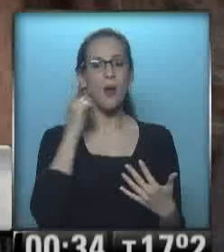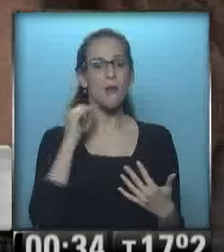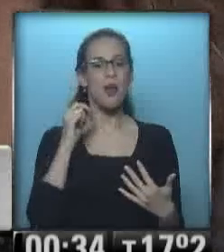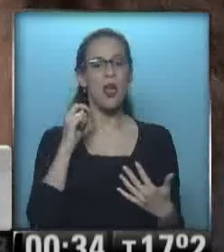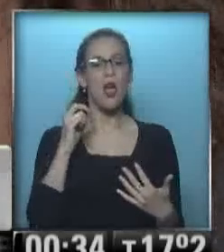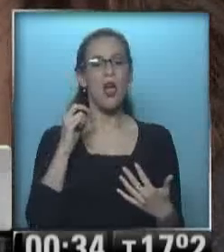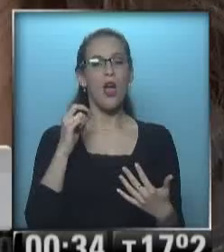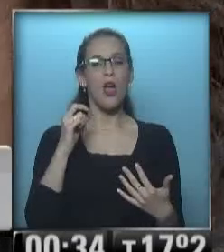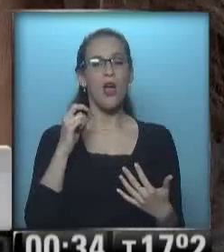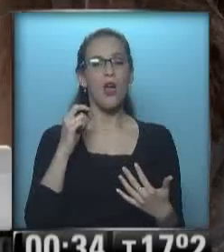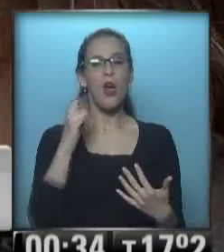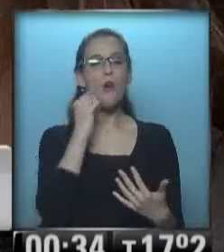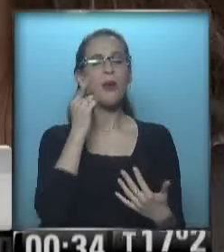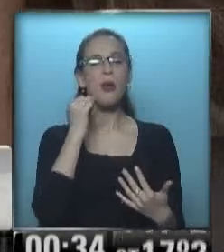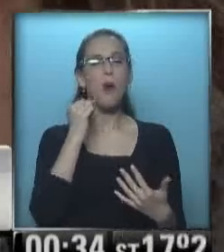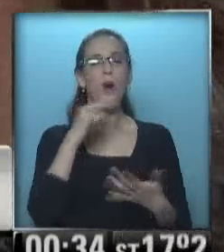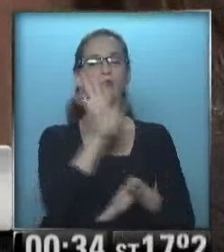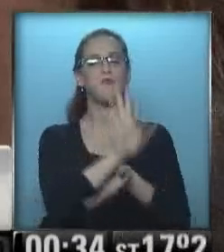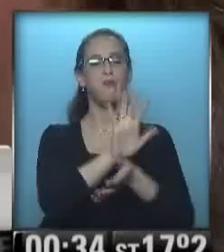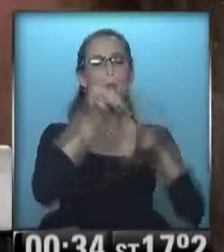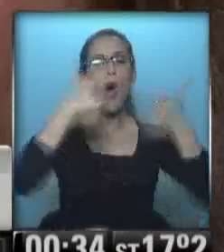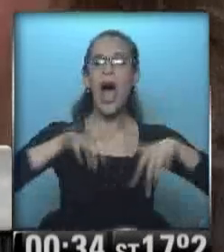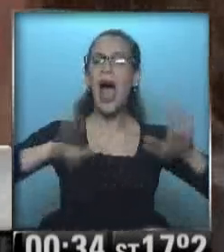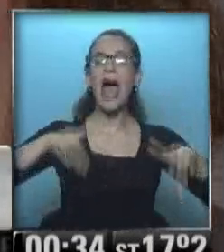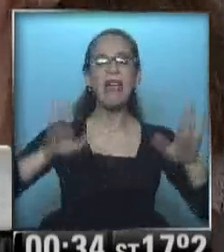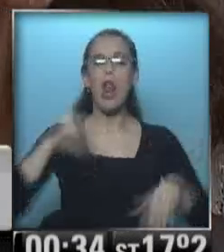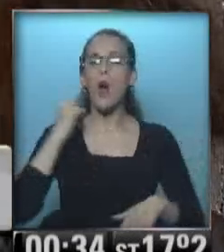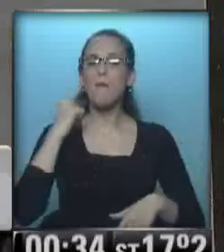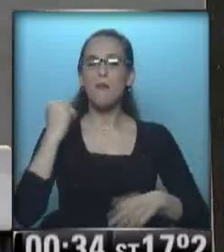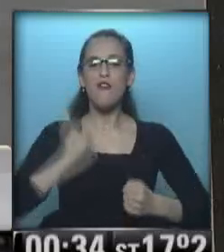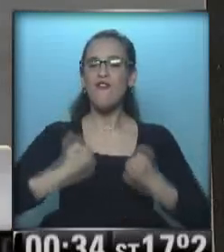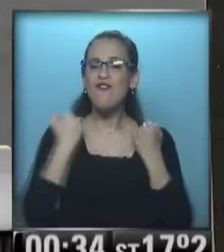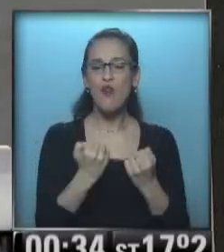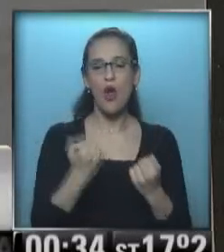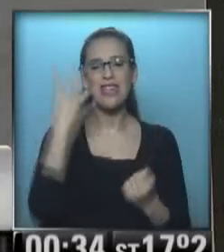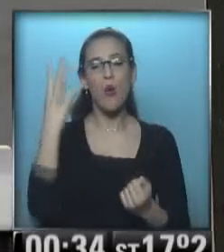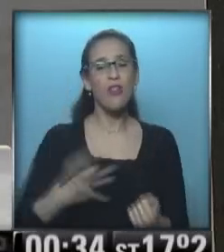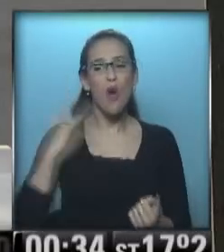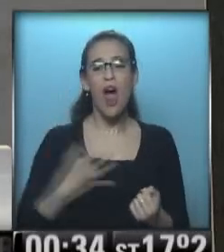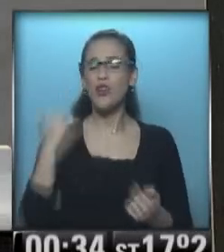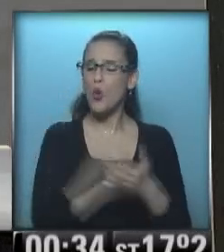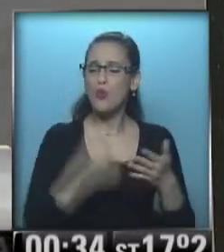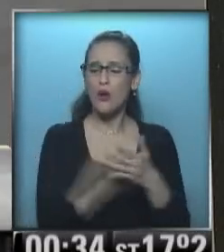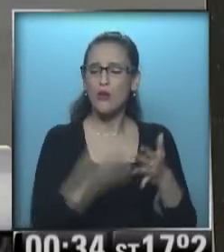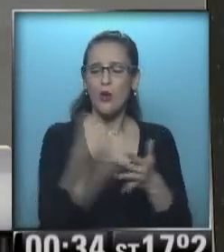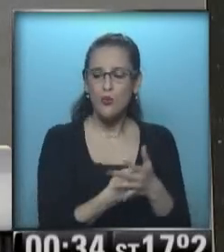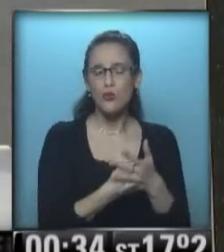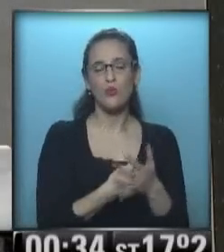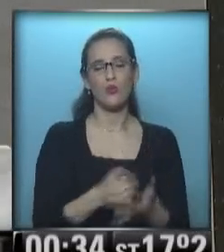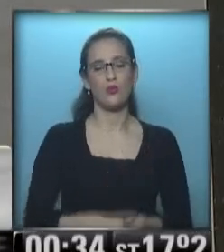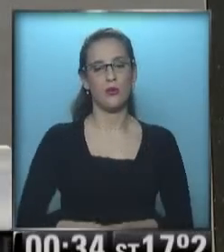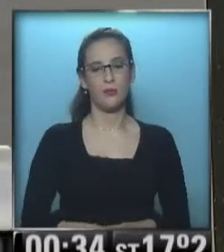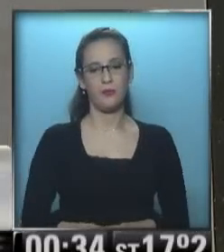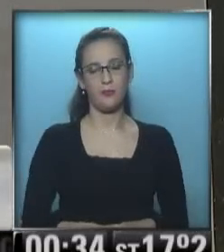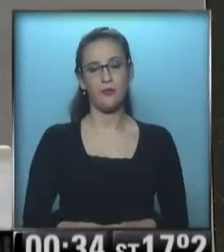un ángel eléctrico, la verdad, y es una persona que tuvo muchas fuerzas por los 4 años que tuvo y todo lo demás. Un golpe